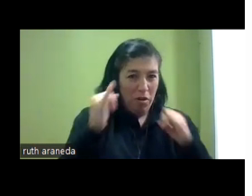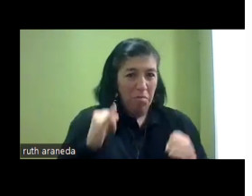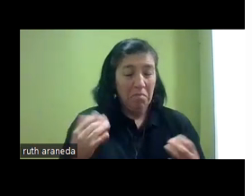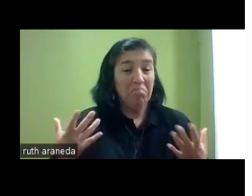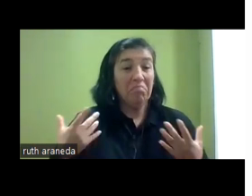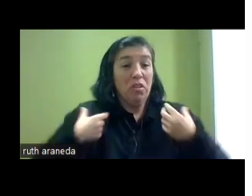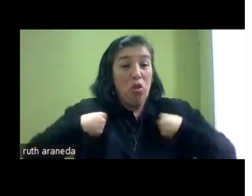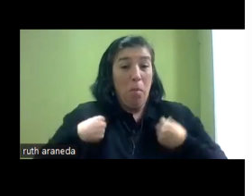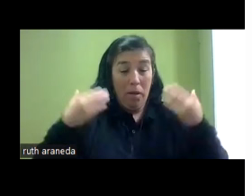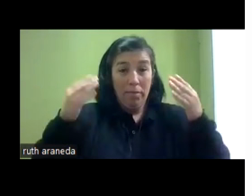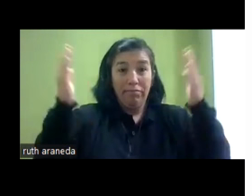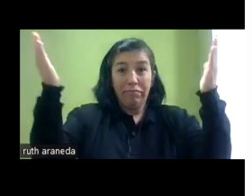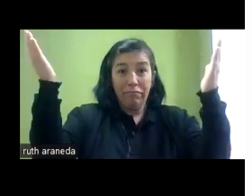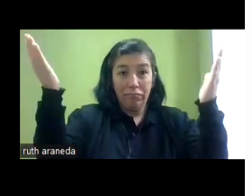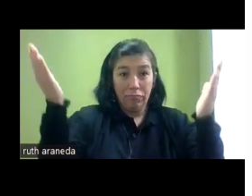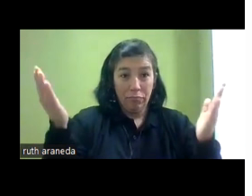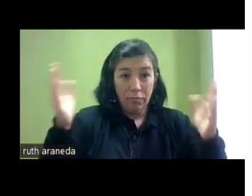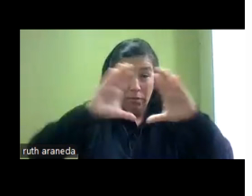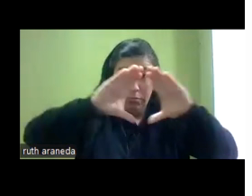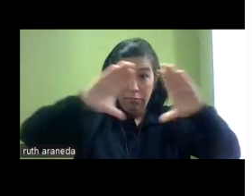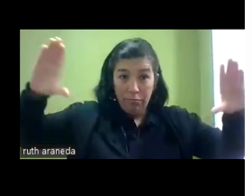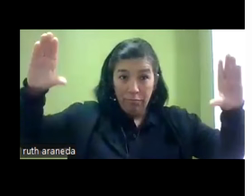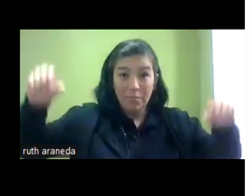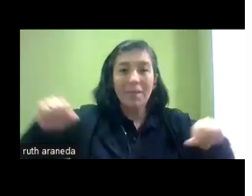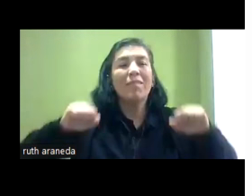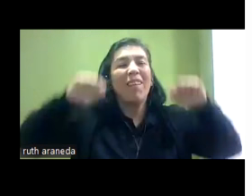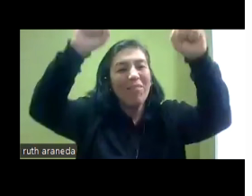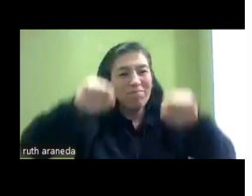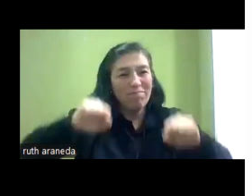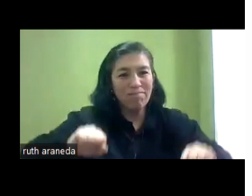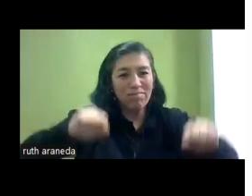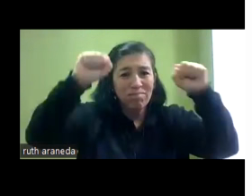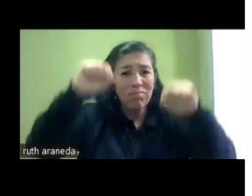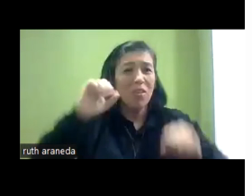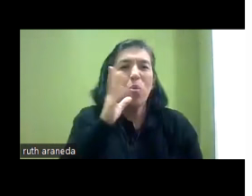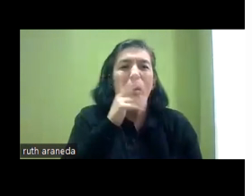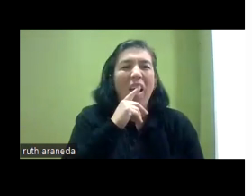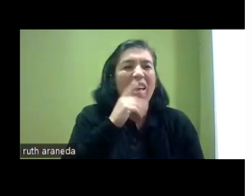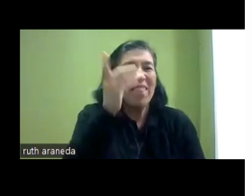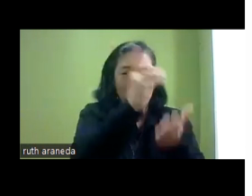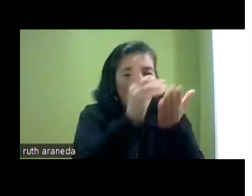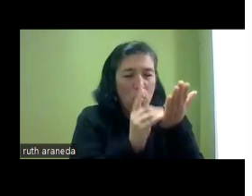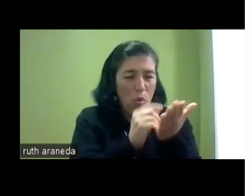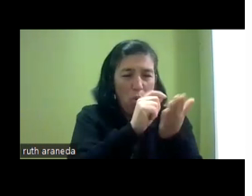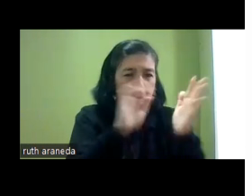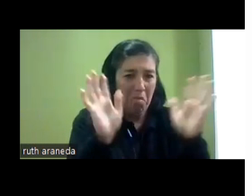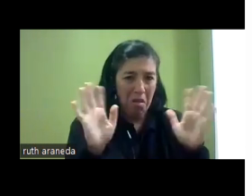prenda rectangular, tejida telar, que en general no tiene ningún diseño, salvo